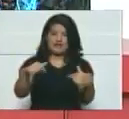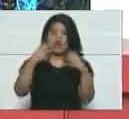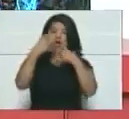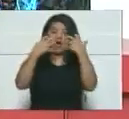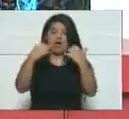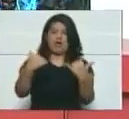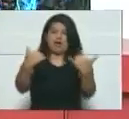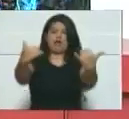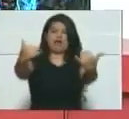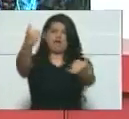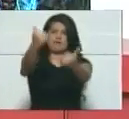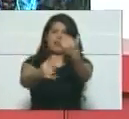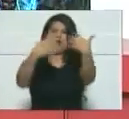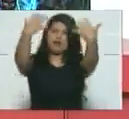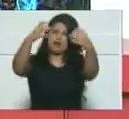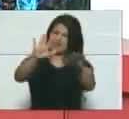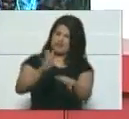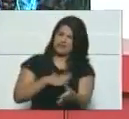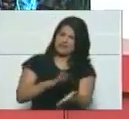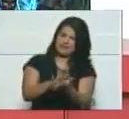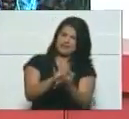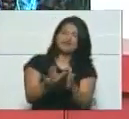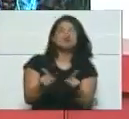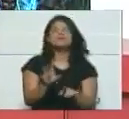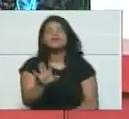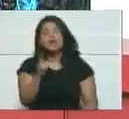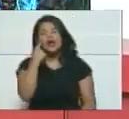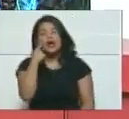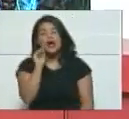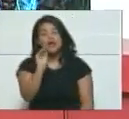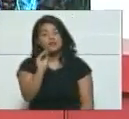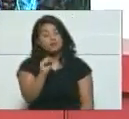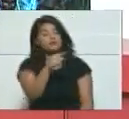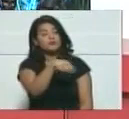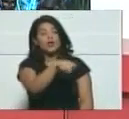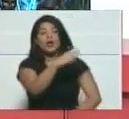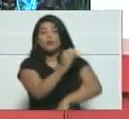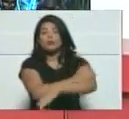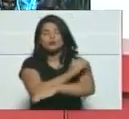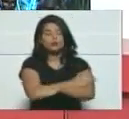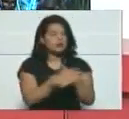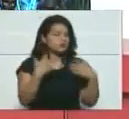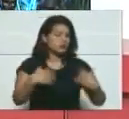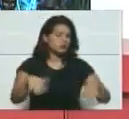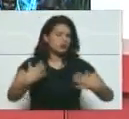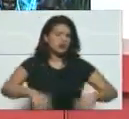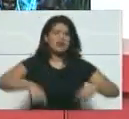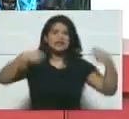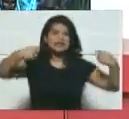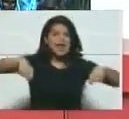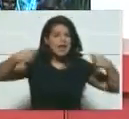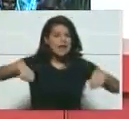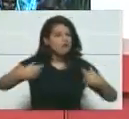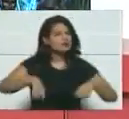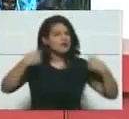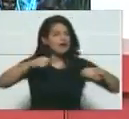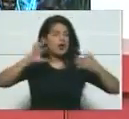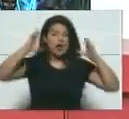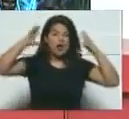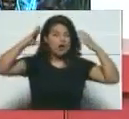Mire, la derecha, en verdad, hay que tener cuidado con ellos, están desesperados, están en modo, como dicen los pavos, en modo de